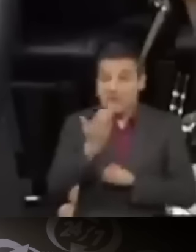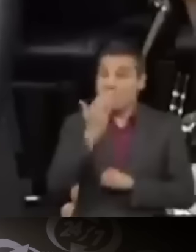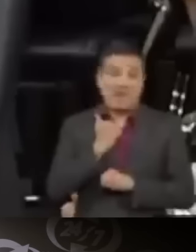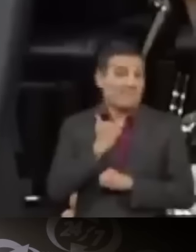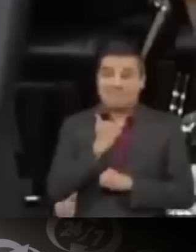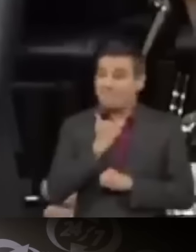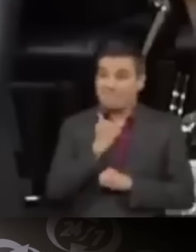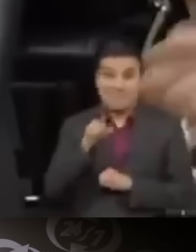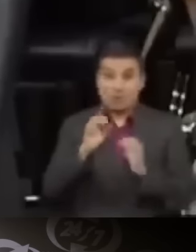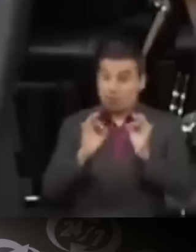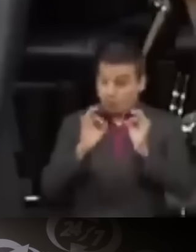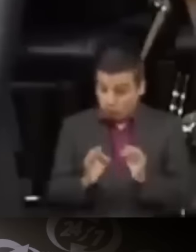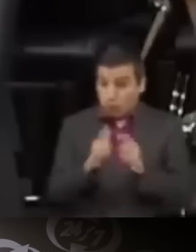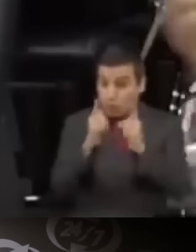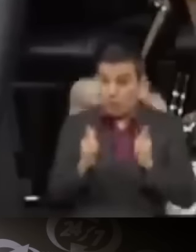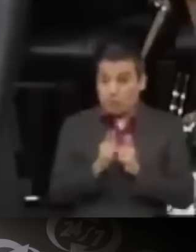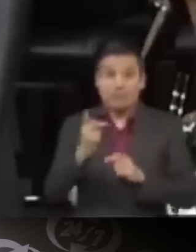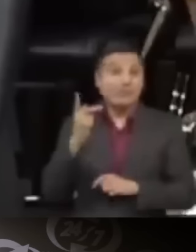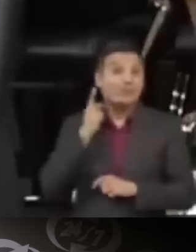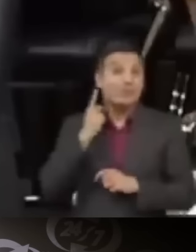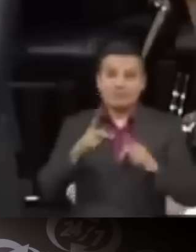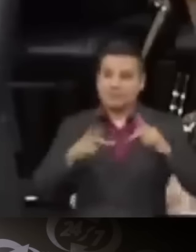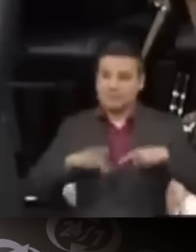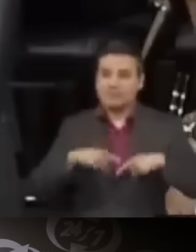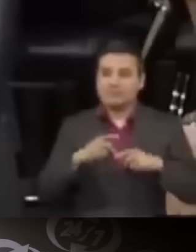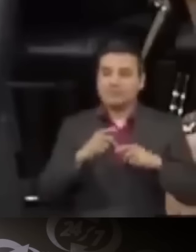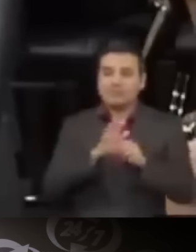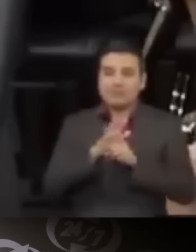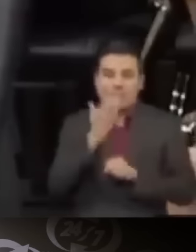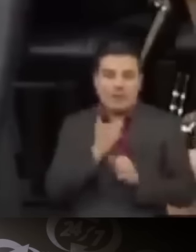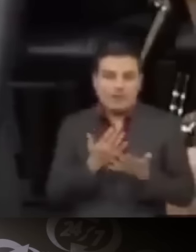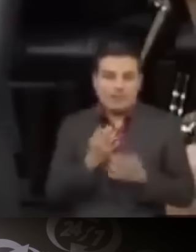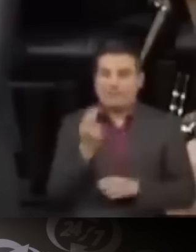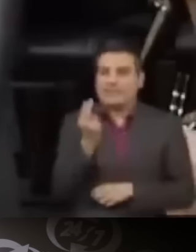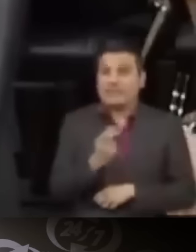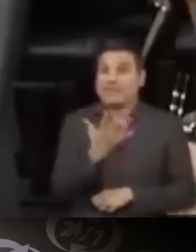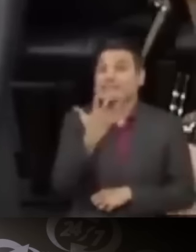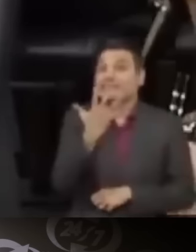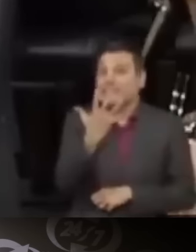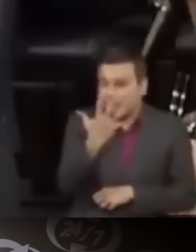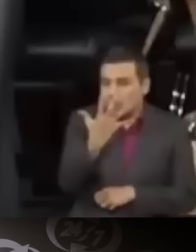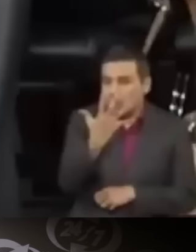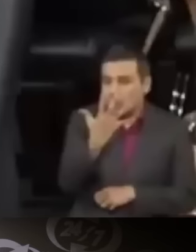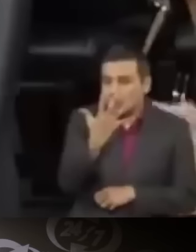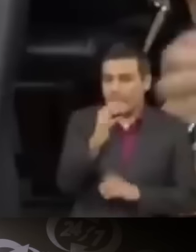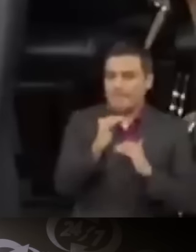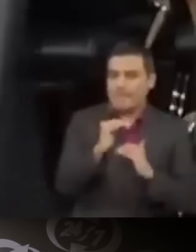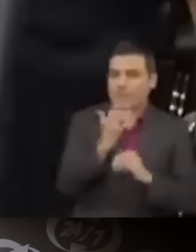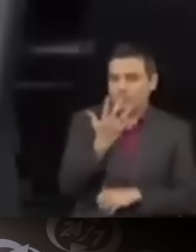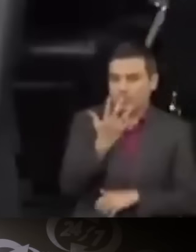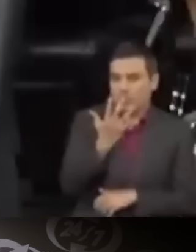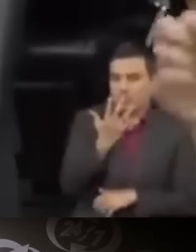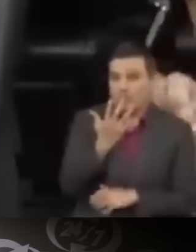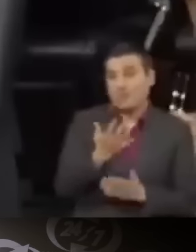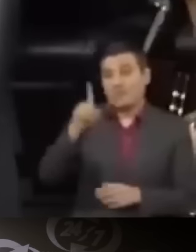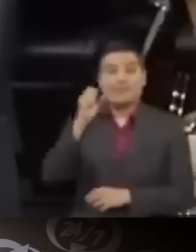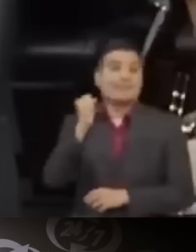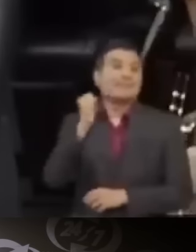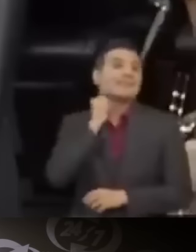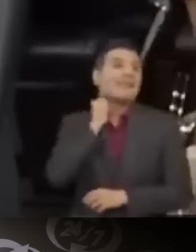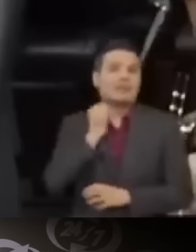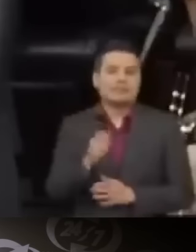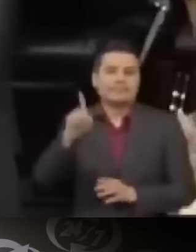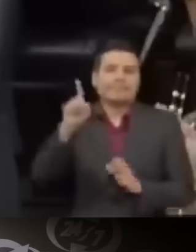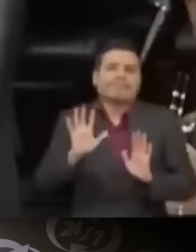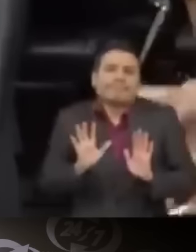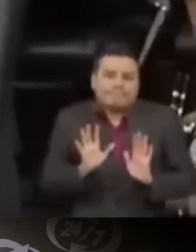grupo parlamentario. Se exige una integración por 5 legisladoras y legisladores para conformarlo. Sin embargo, bueno, pues en el Senado de la República han sido muy